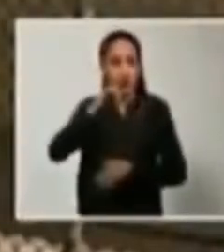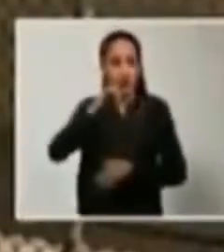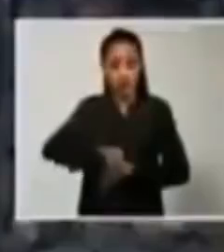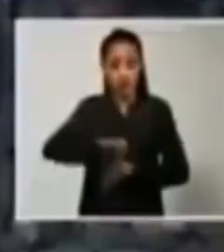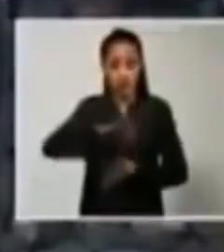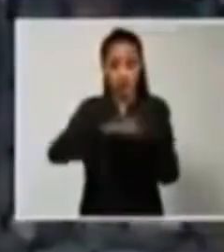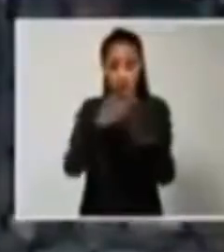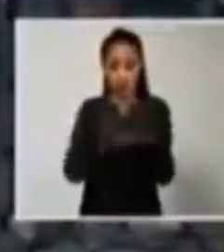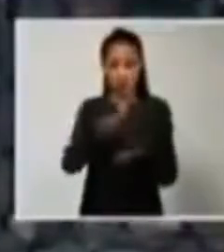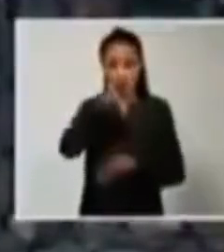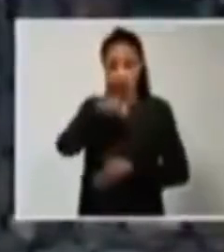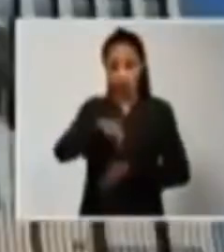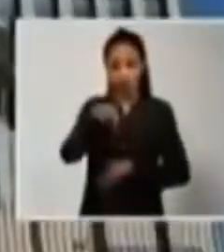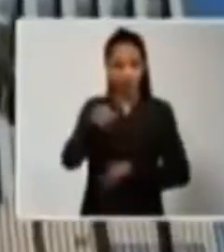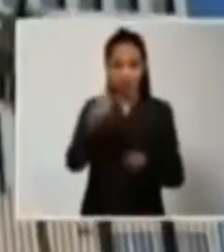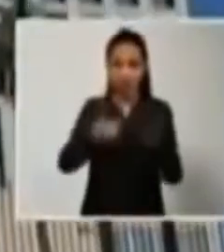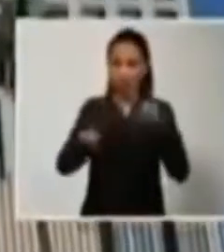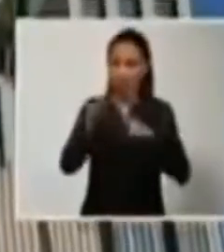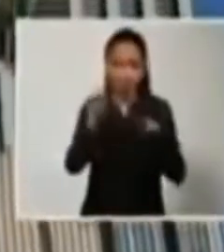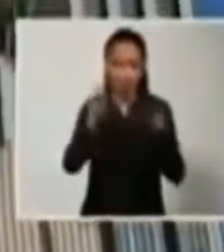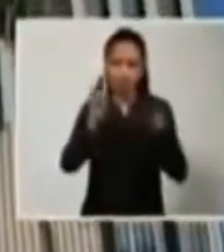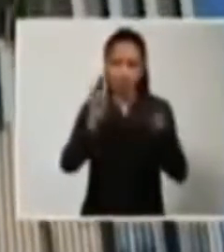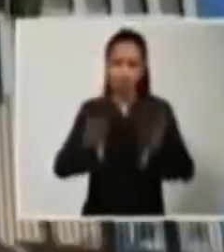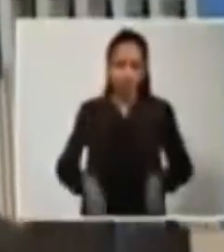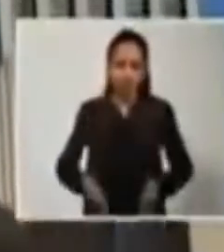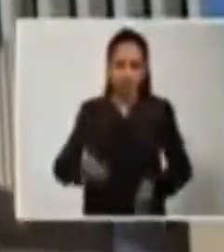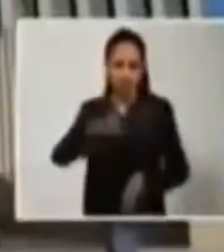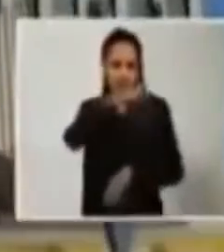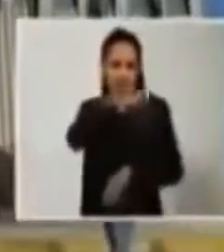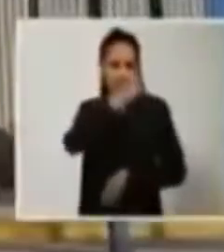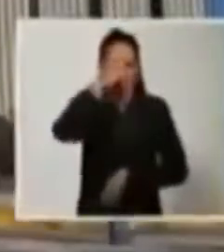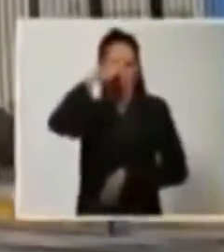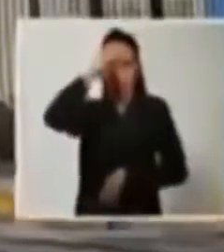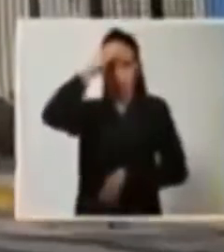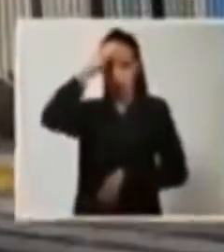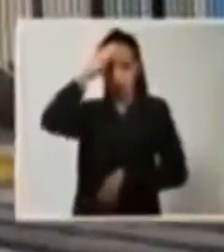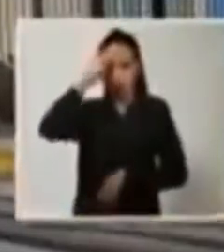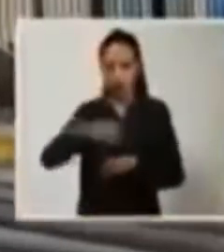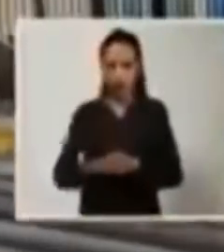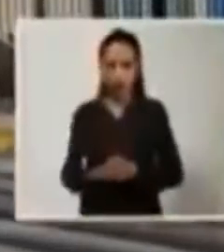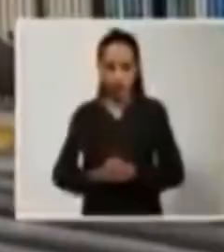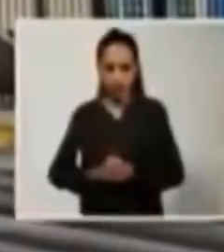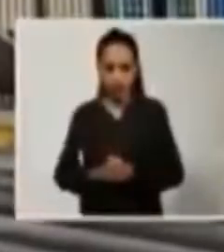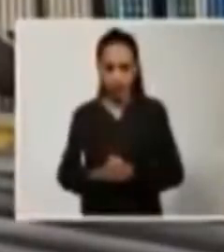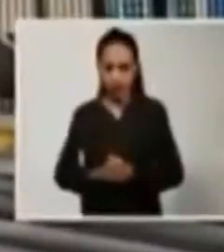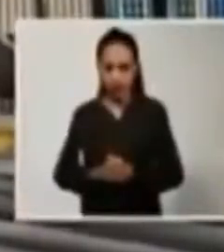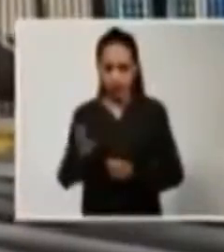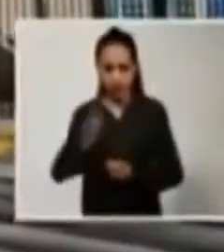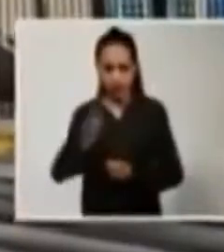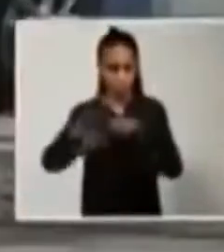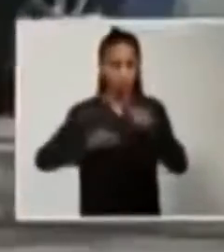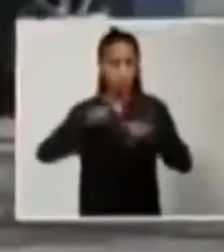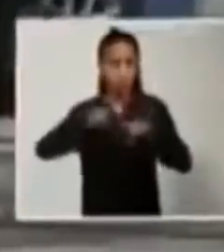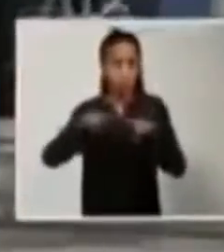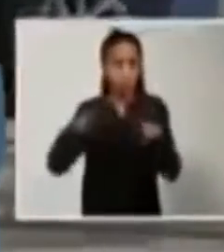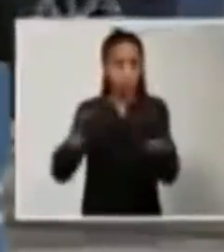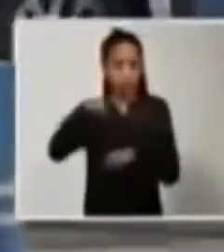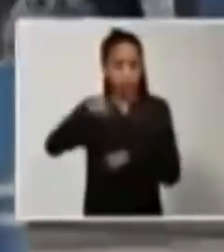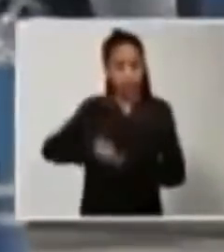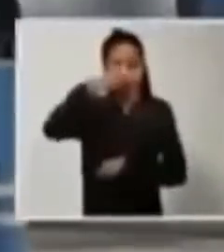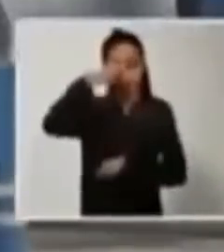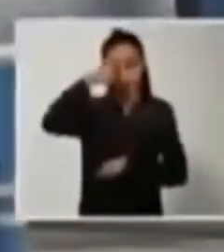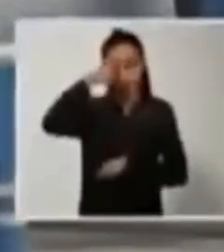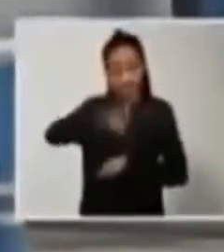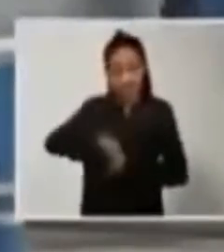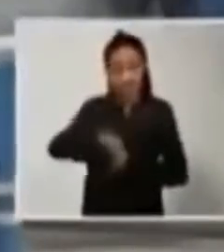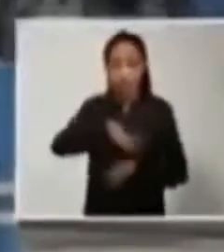es totalmente inaceptable para las autoridades cubanas. No sucederá, porque el territorio ocupado ilegalmente